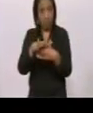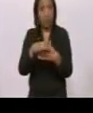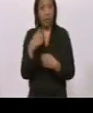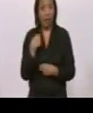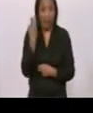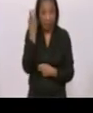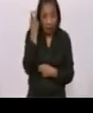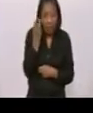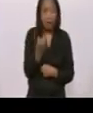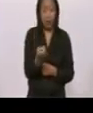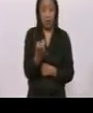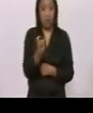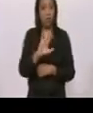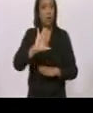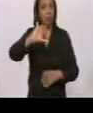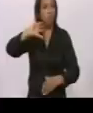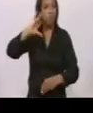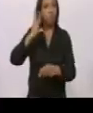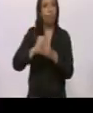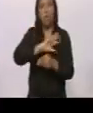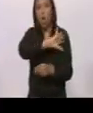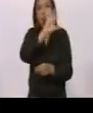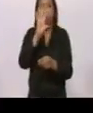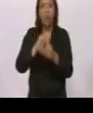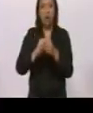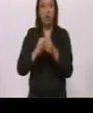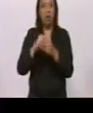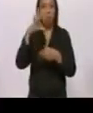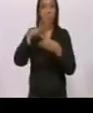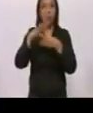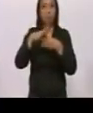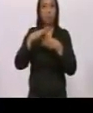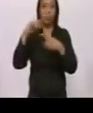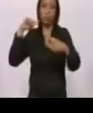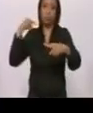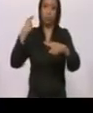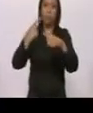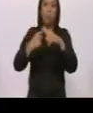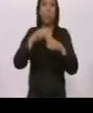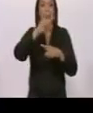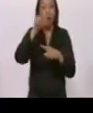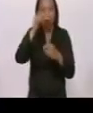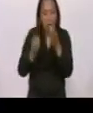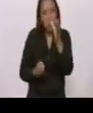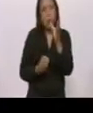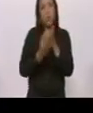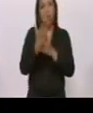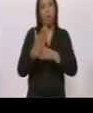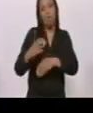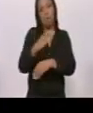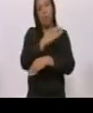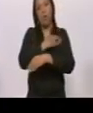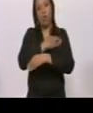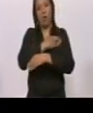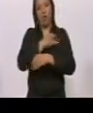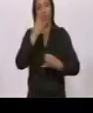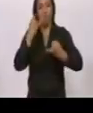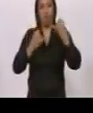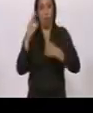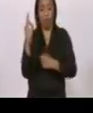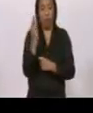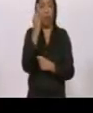ello, concluye el proceso electoral para renovar el Poder Ejecutivo Federal. El